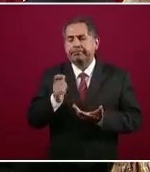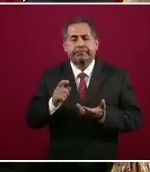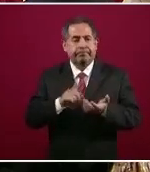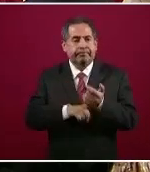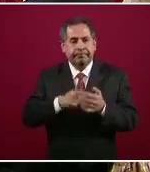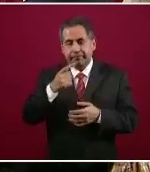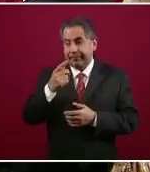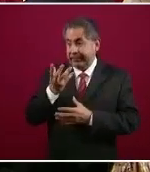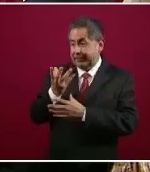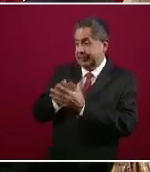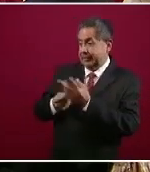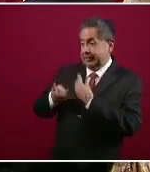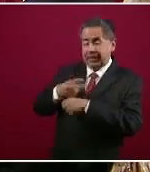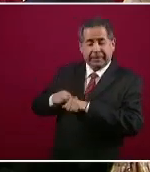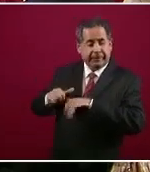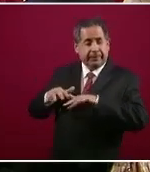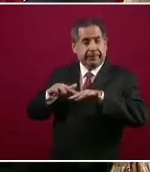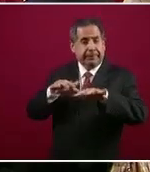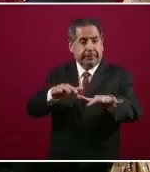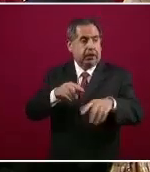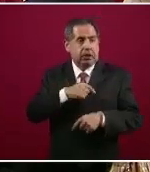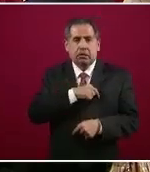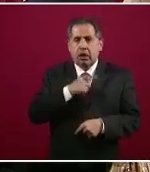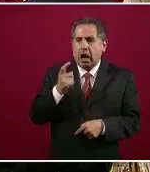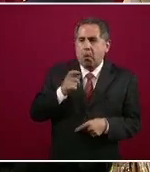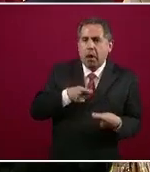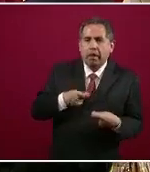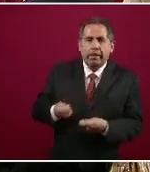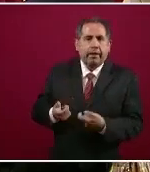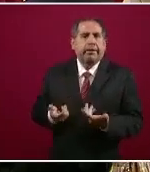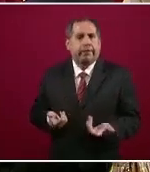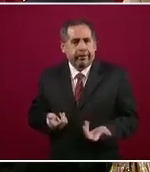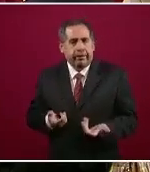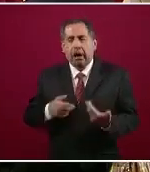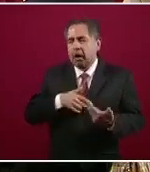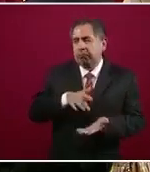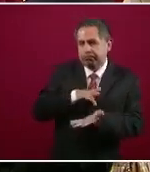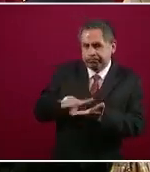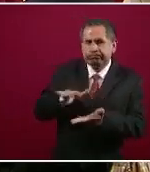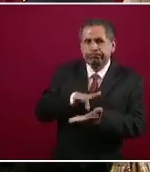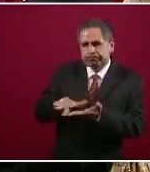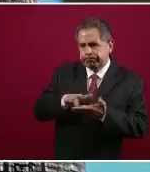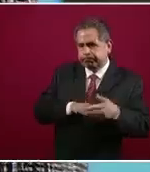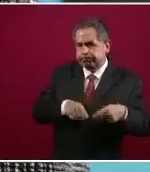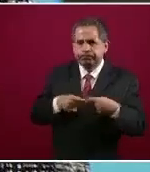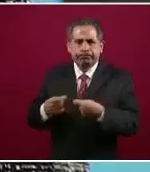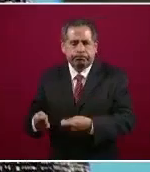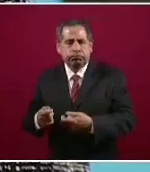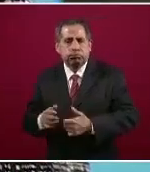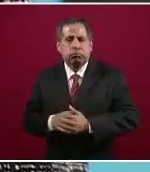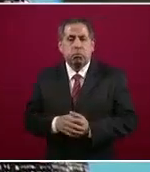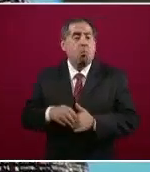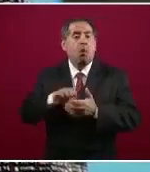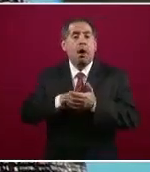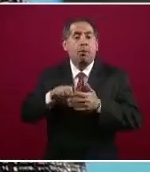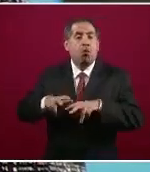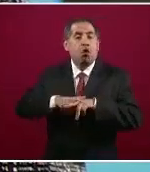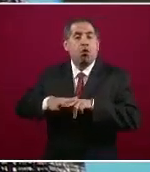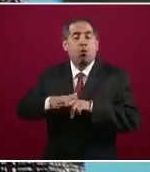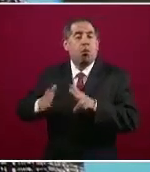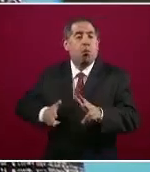caravana migrante o a ciertos poblados cerca de proyectos prioritarios. Y, por ejemplo, en el Tren Maya hay